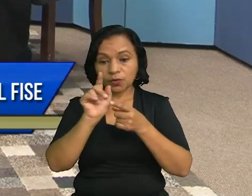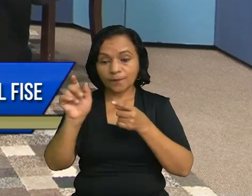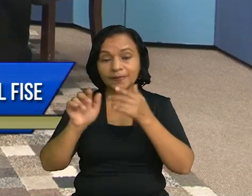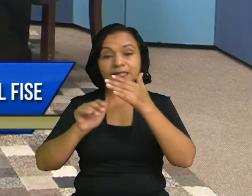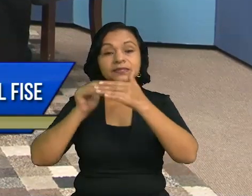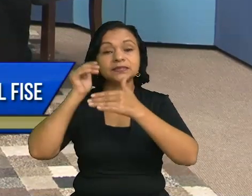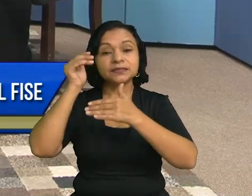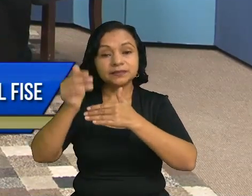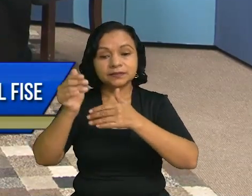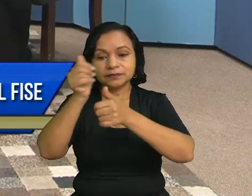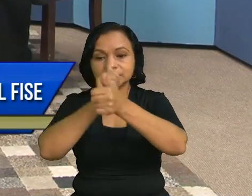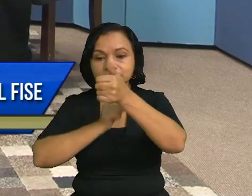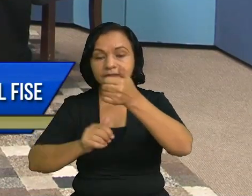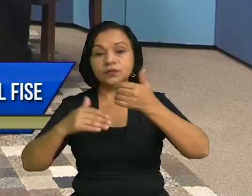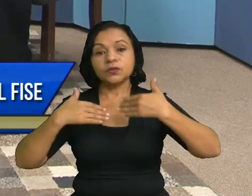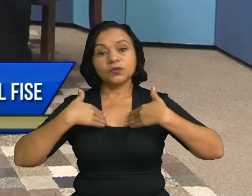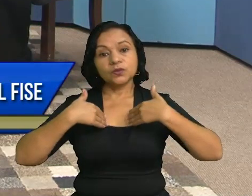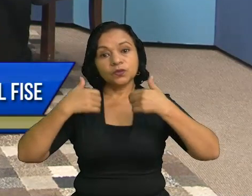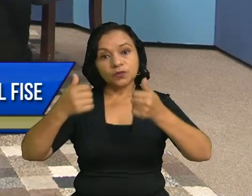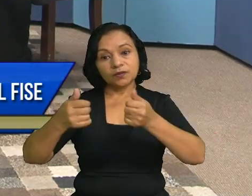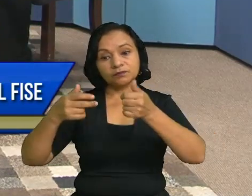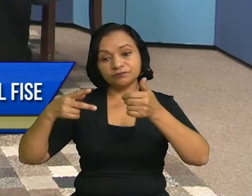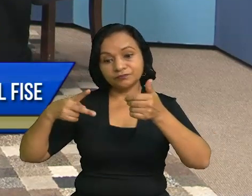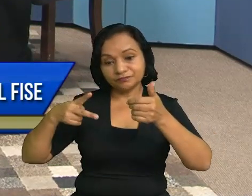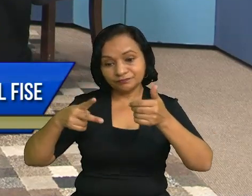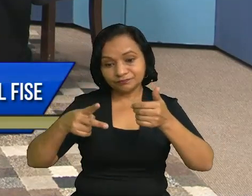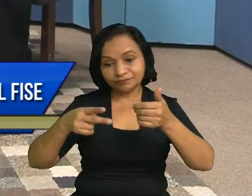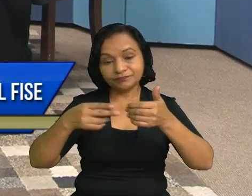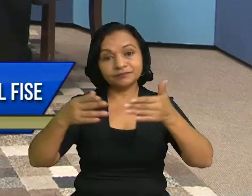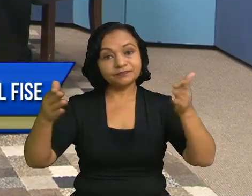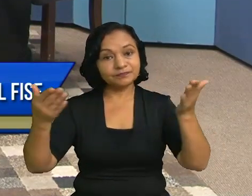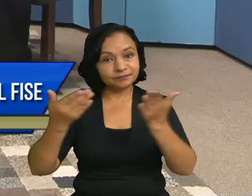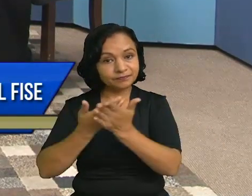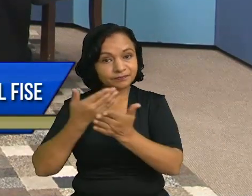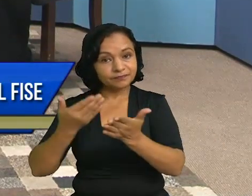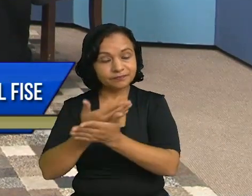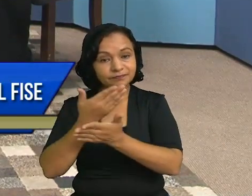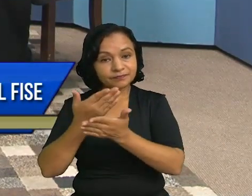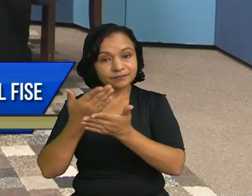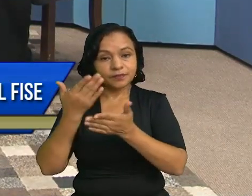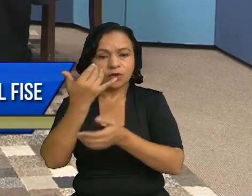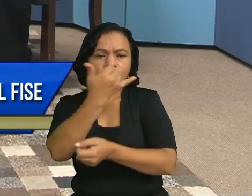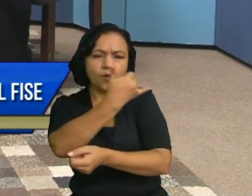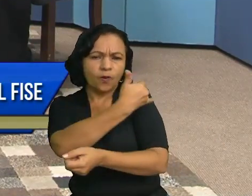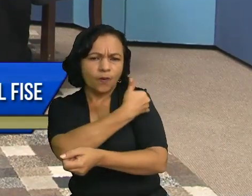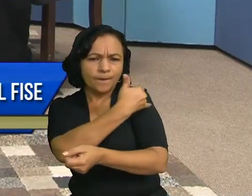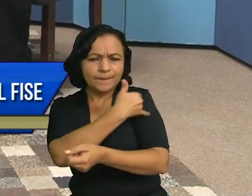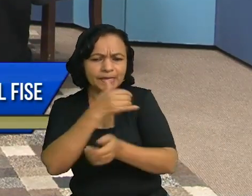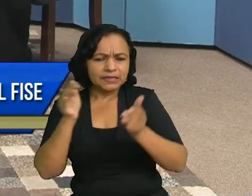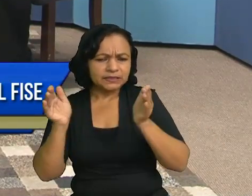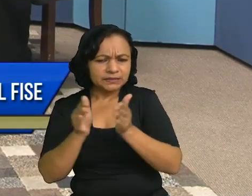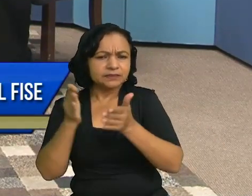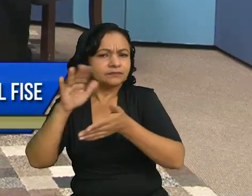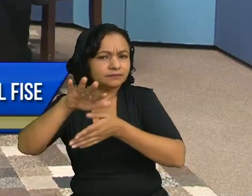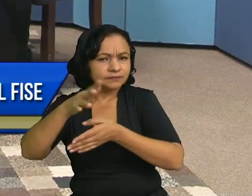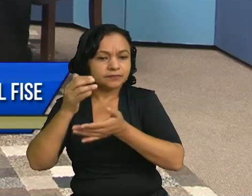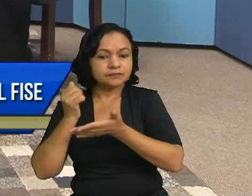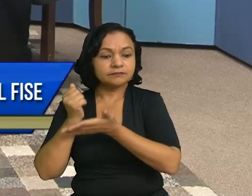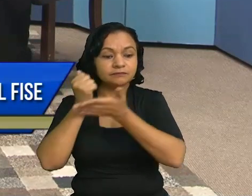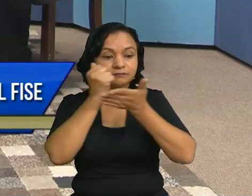la subsede de salud ahí es de ser una especie de pequeño hospital y que sirvió